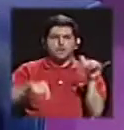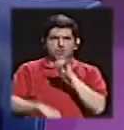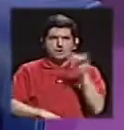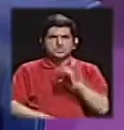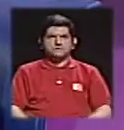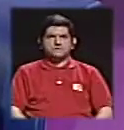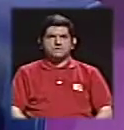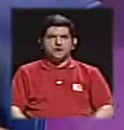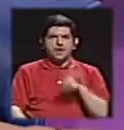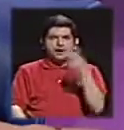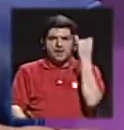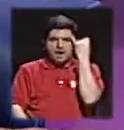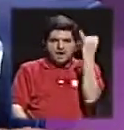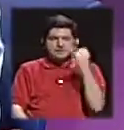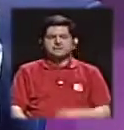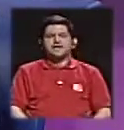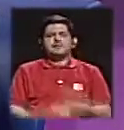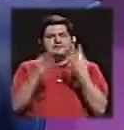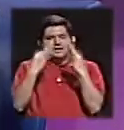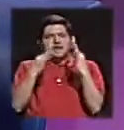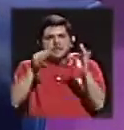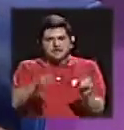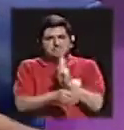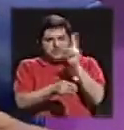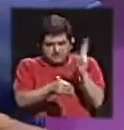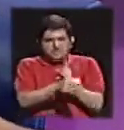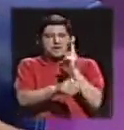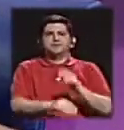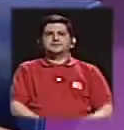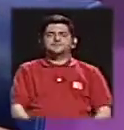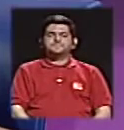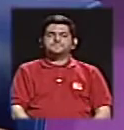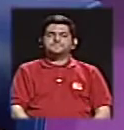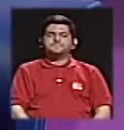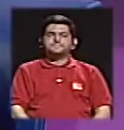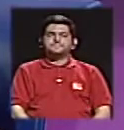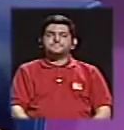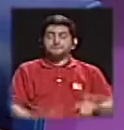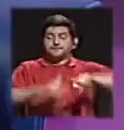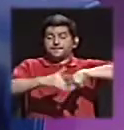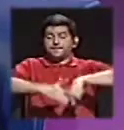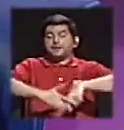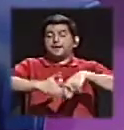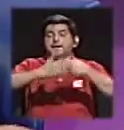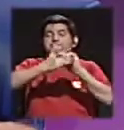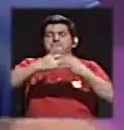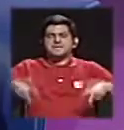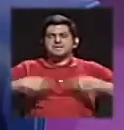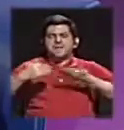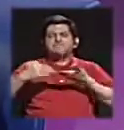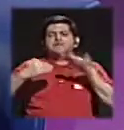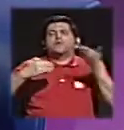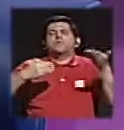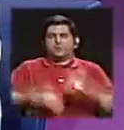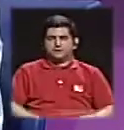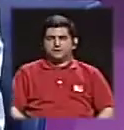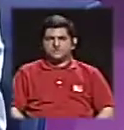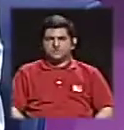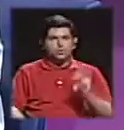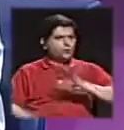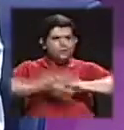también las han movido, ¿verdad? De cuando empieza la vida, no hay